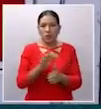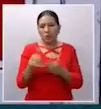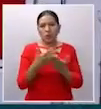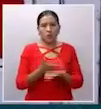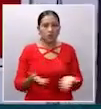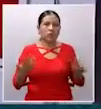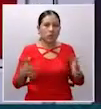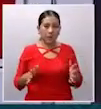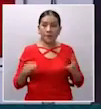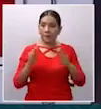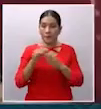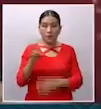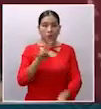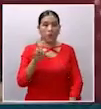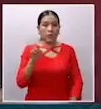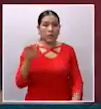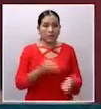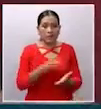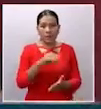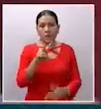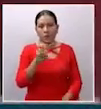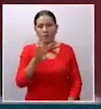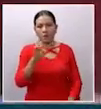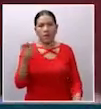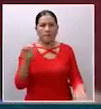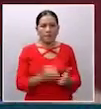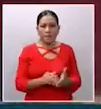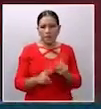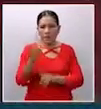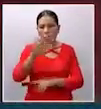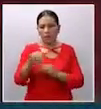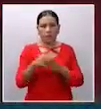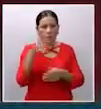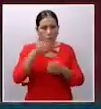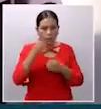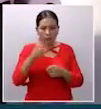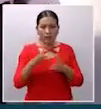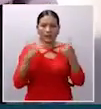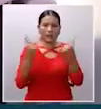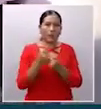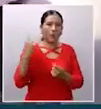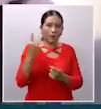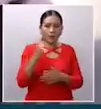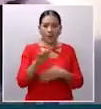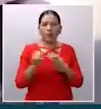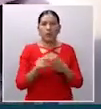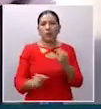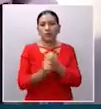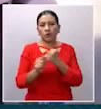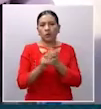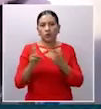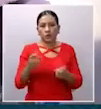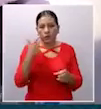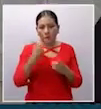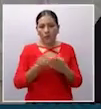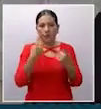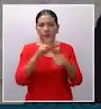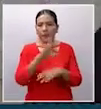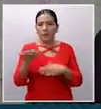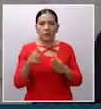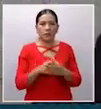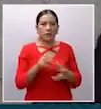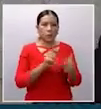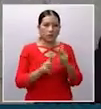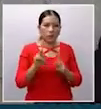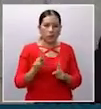230 mil litros de gasolina y 240 mil litros de diésel para todo el departamento, garantizando los combustibles para toda la población. Desde la anterior